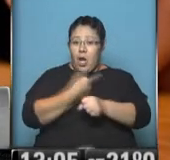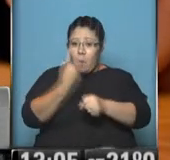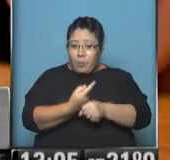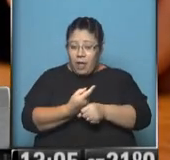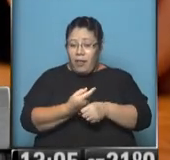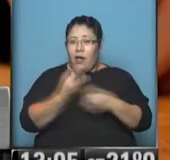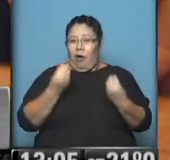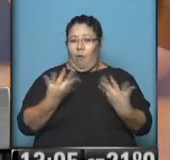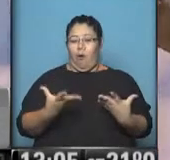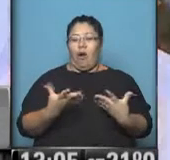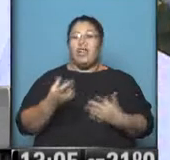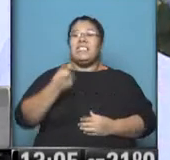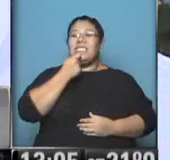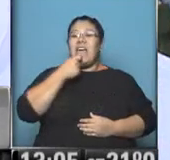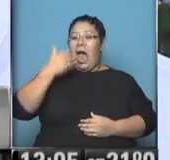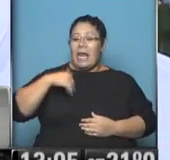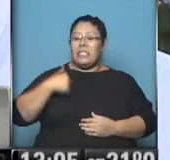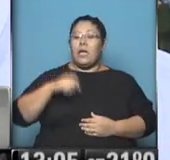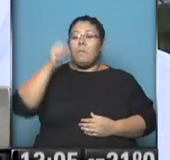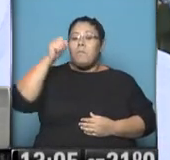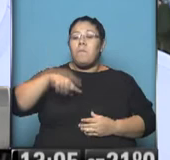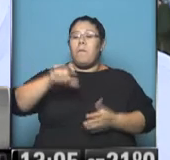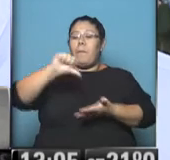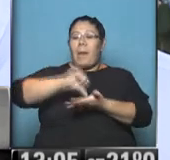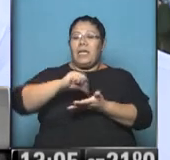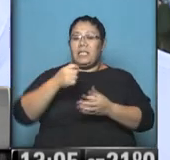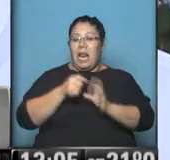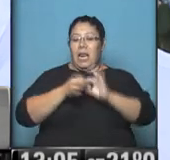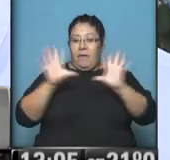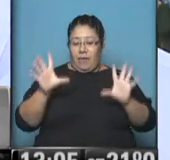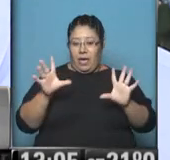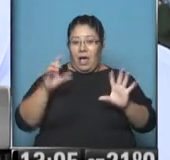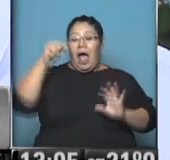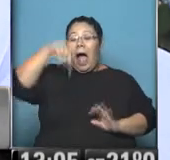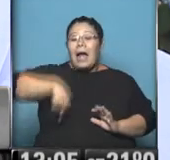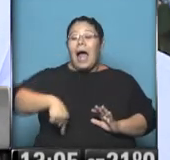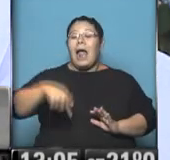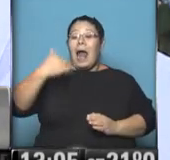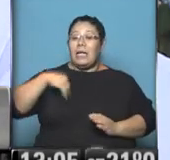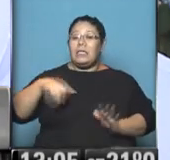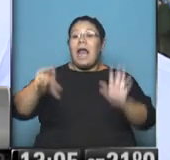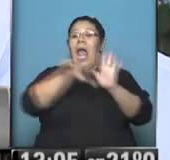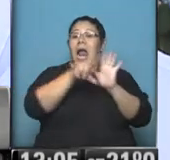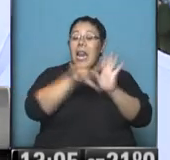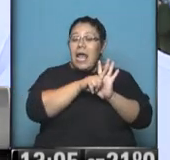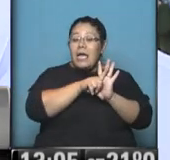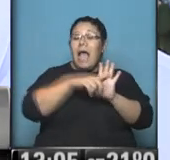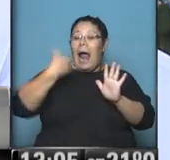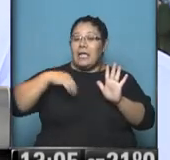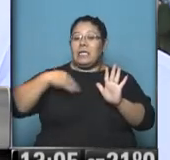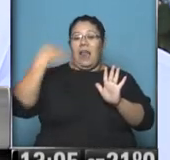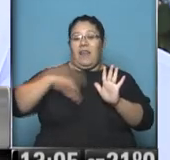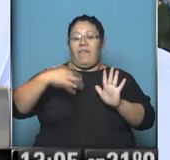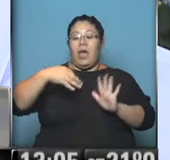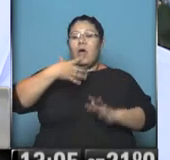somos por ahora un país soberano y esperemos seguirlo siendo, y que en nuestro país se tienen que cumplir nuestras leyes. En todo caso, si un banco que trabaja en nuestro